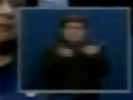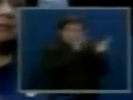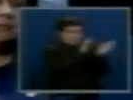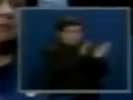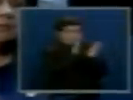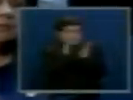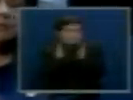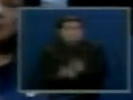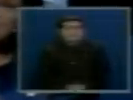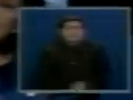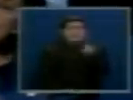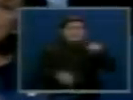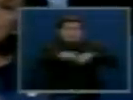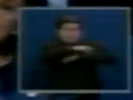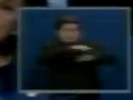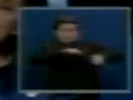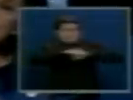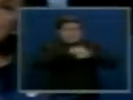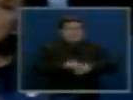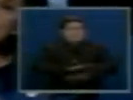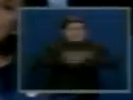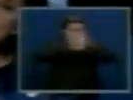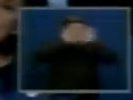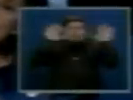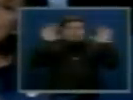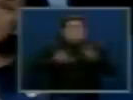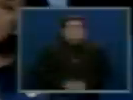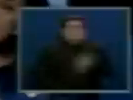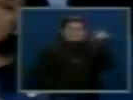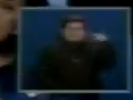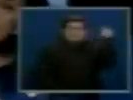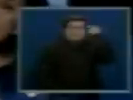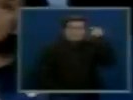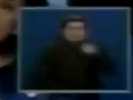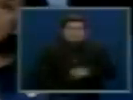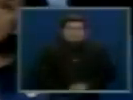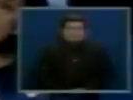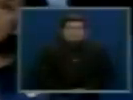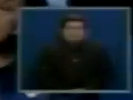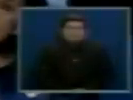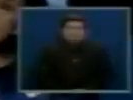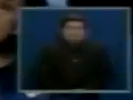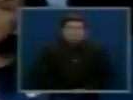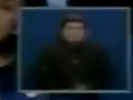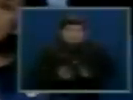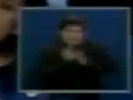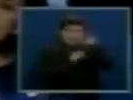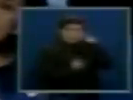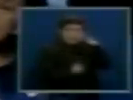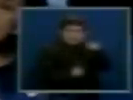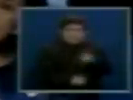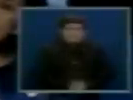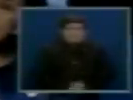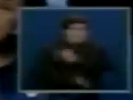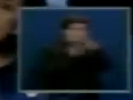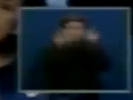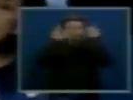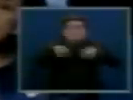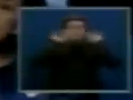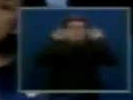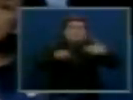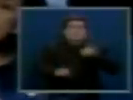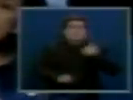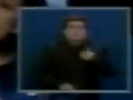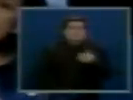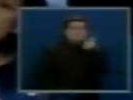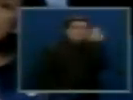de una plataforma de transparencia gubernamental, por medio de la cual cualquier persona podrá tener fácil